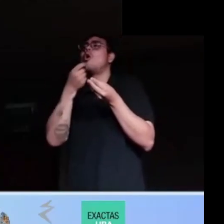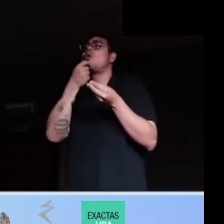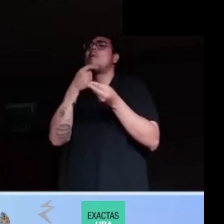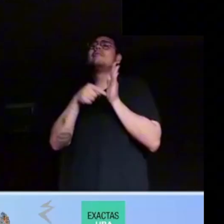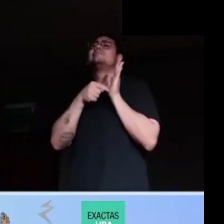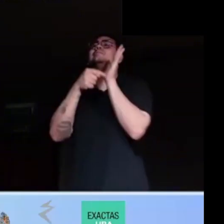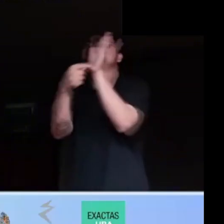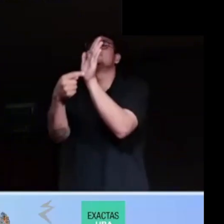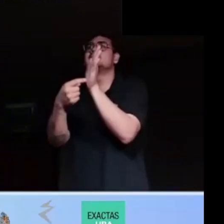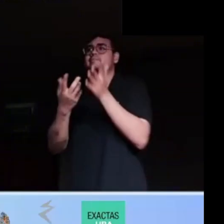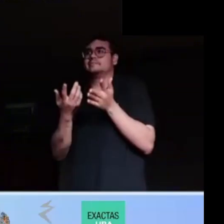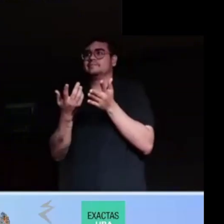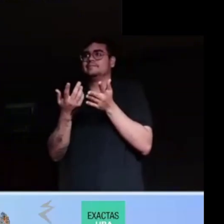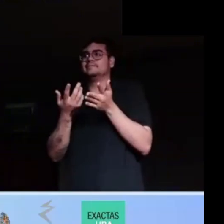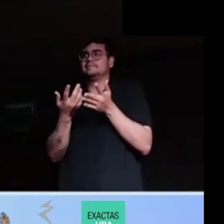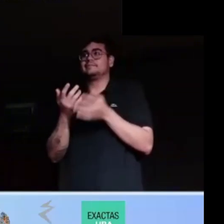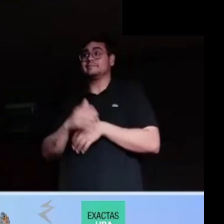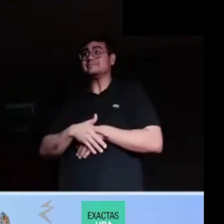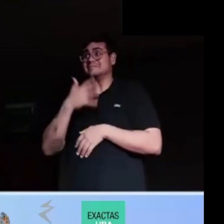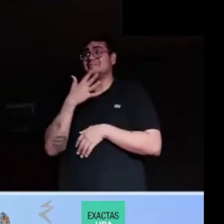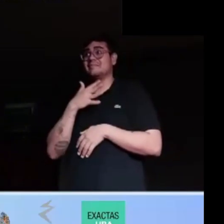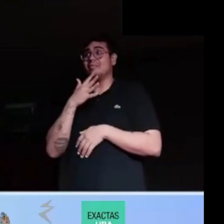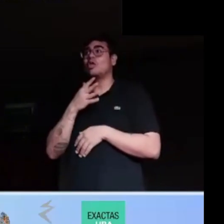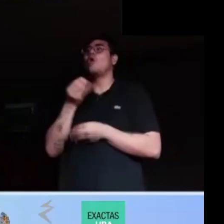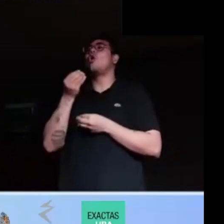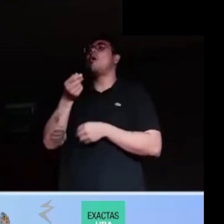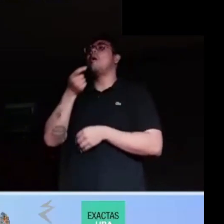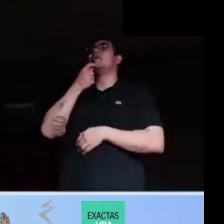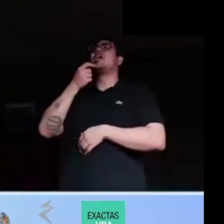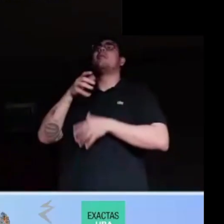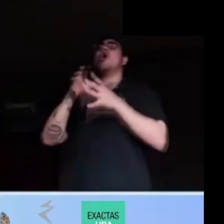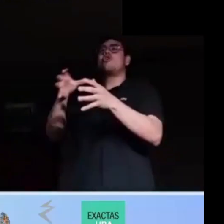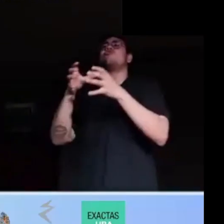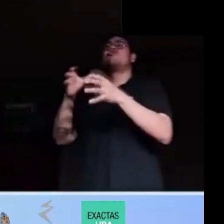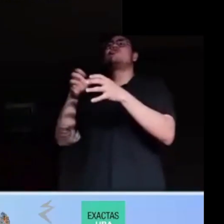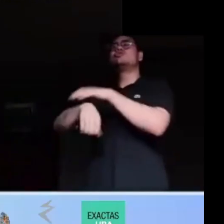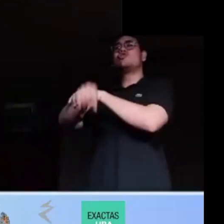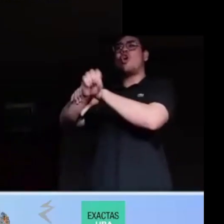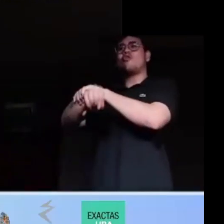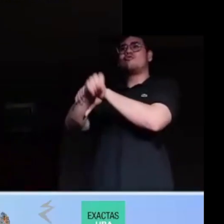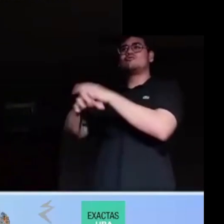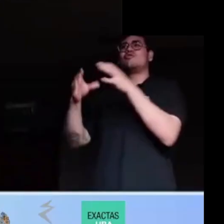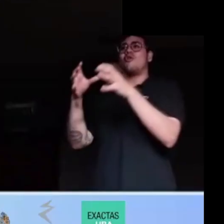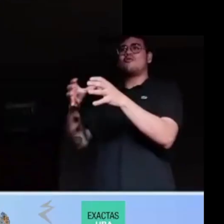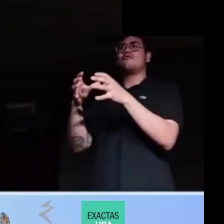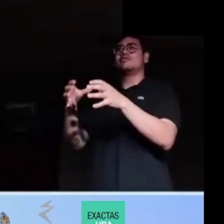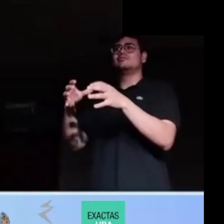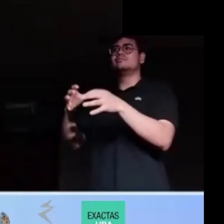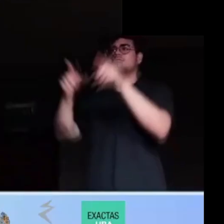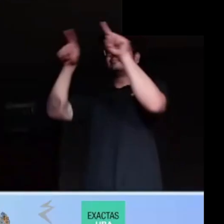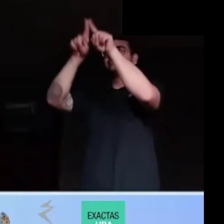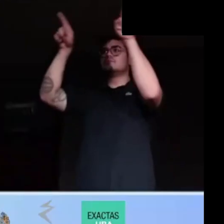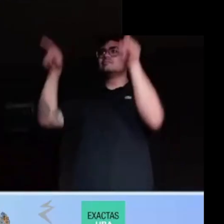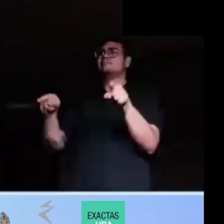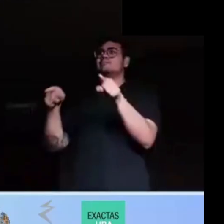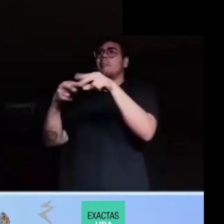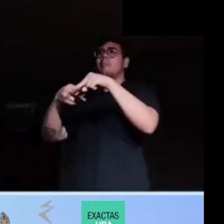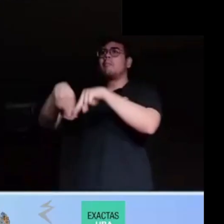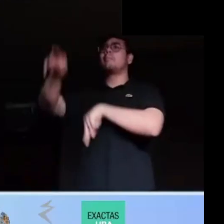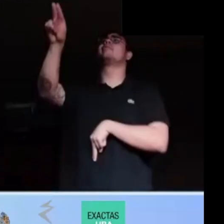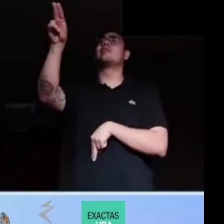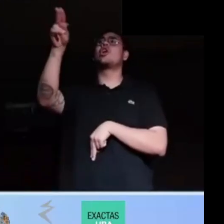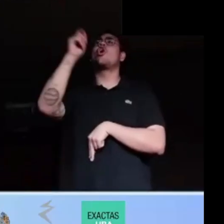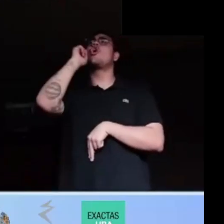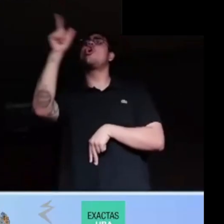Y cómo le pego para que entre al arco, y también son cosas cotidianas. Y también relacionado con lo que ellos, porque también pensamos, esta es una escuela